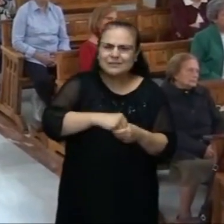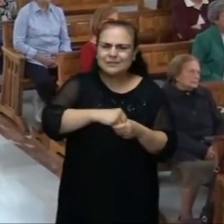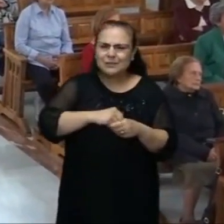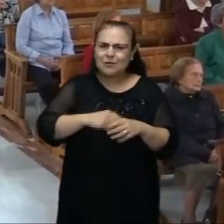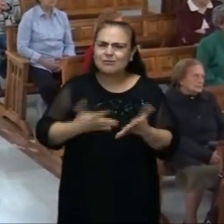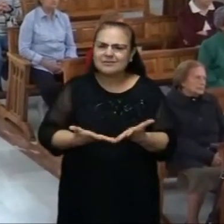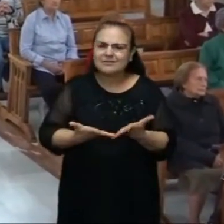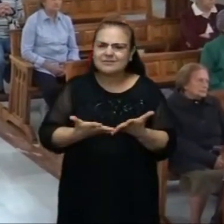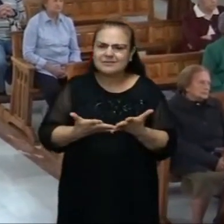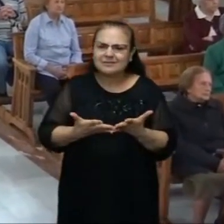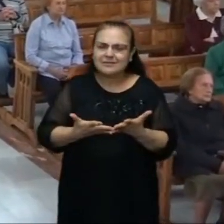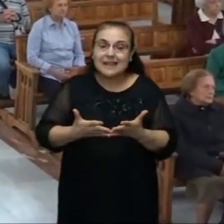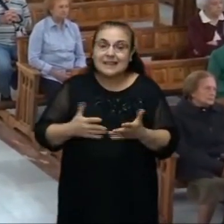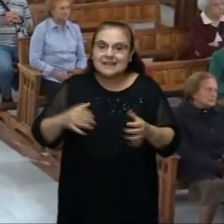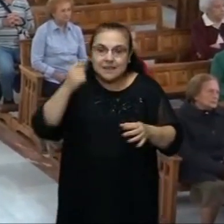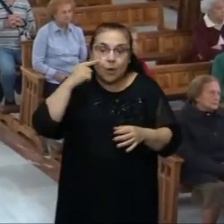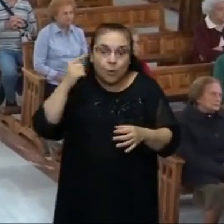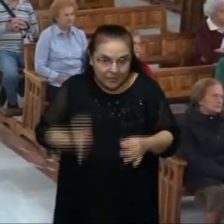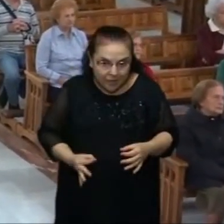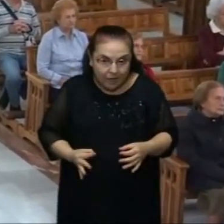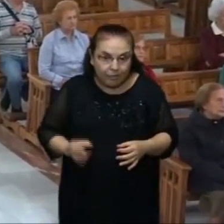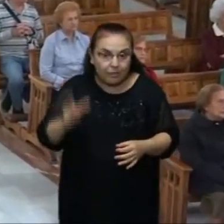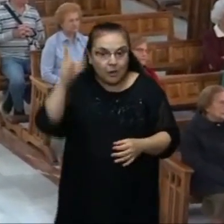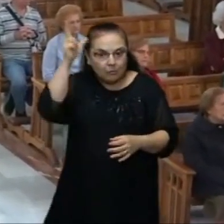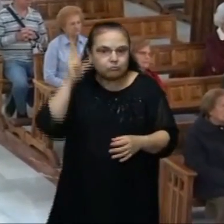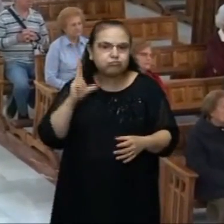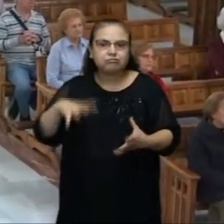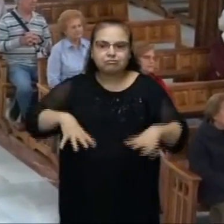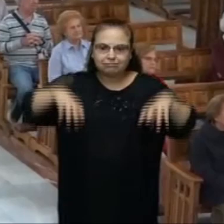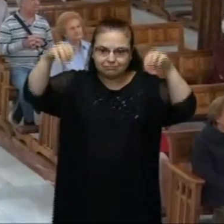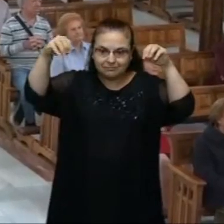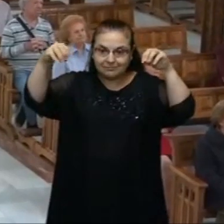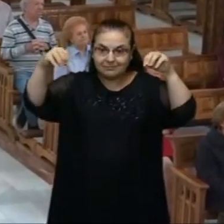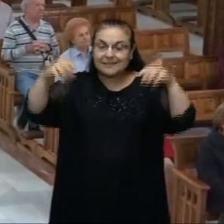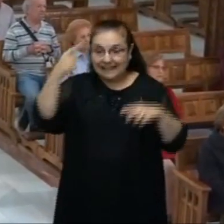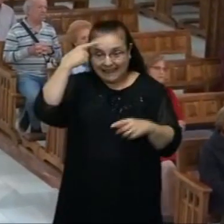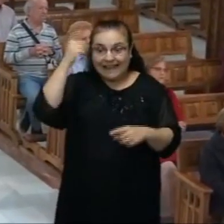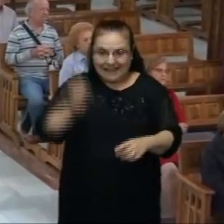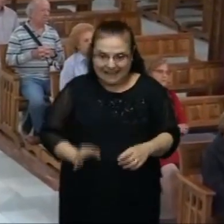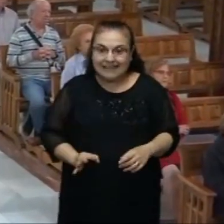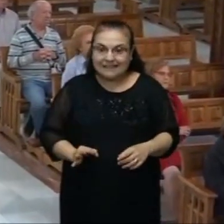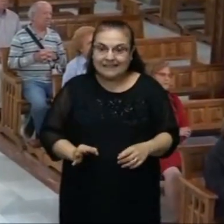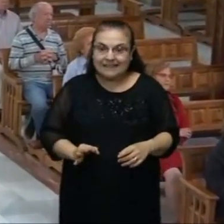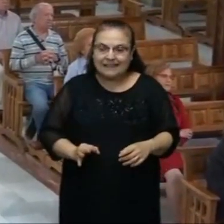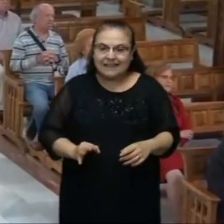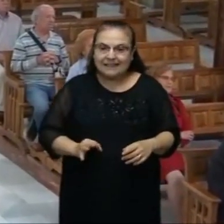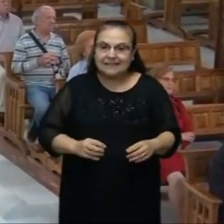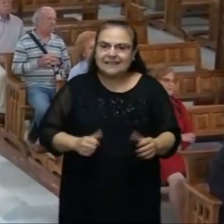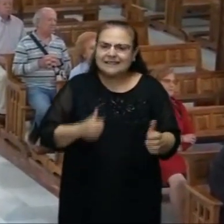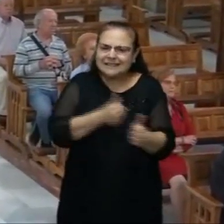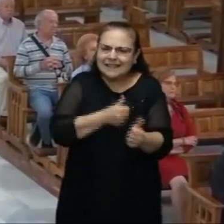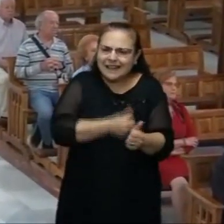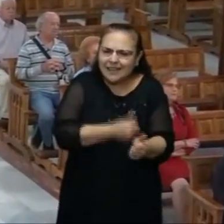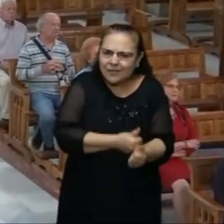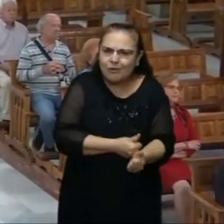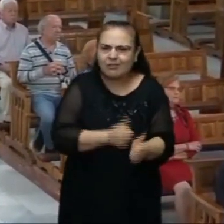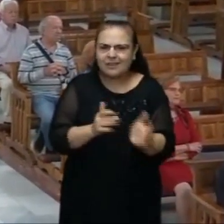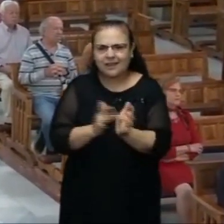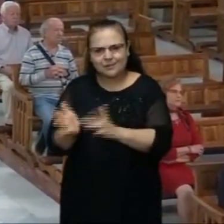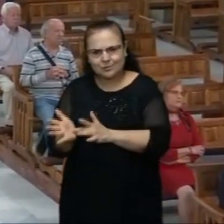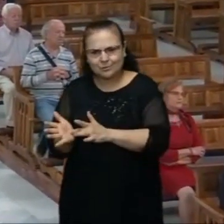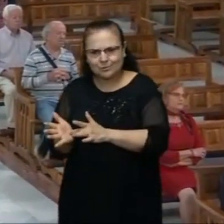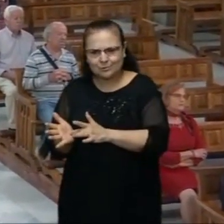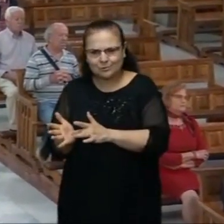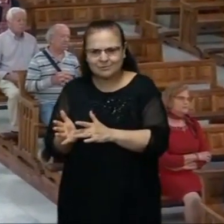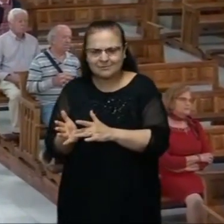palacios. Es decir, que el creyente, que el seguidor de Jesús, sea un instrumento de paz, como decía